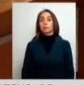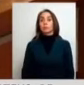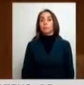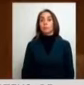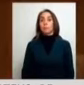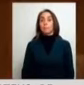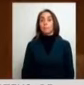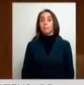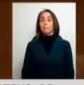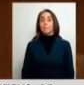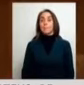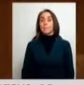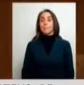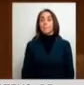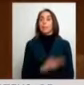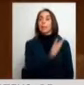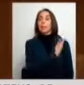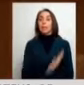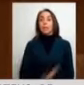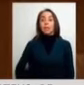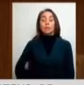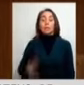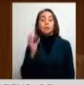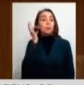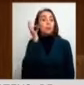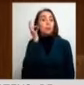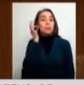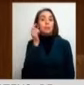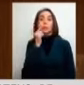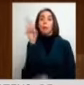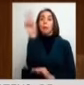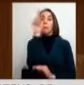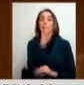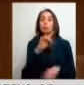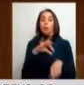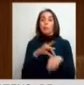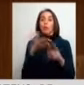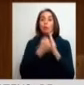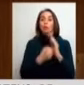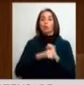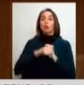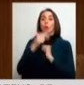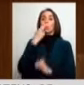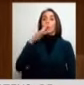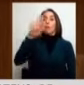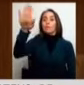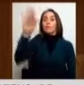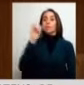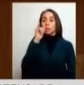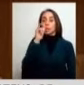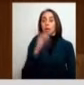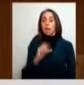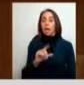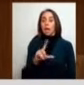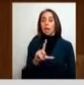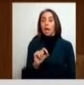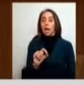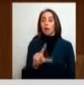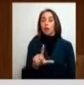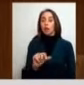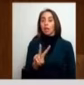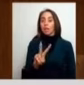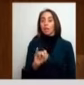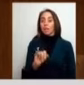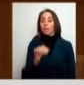presidenta el pintor médico y luchador antifascista italiano carlo levi decía que el